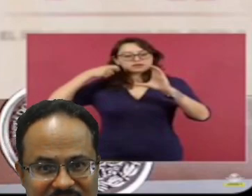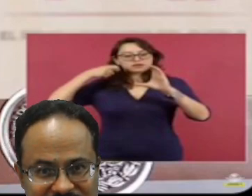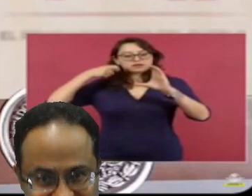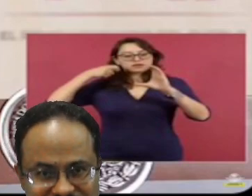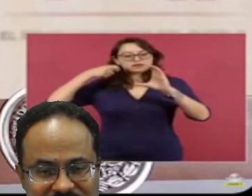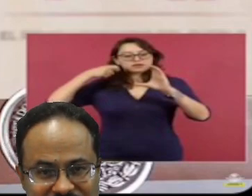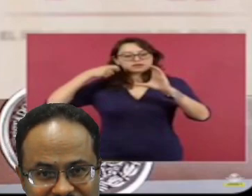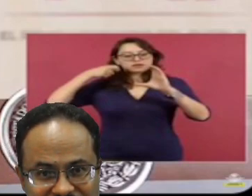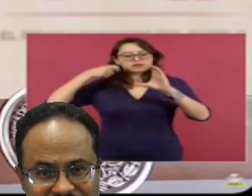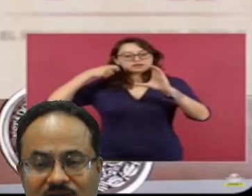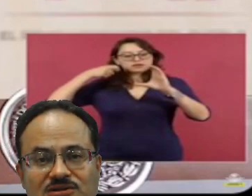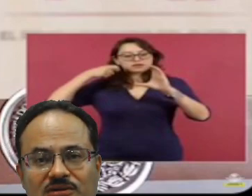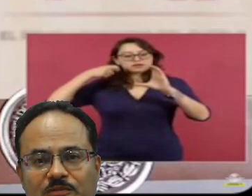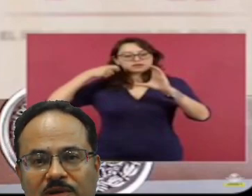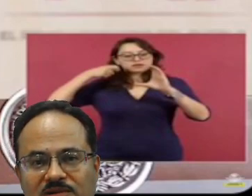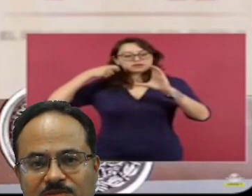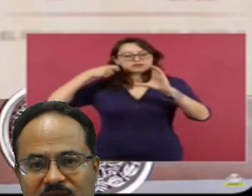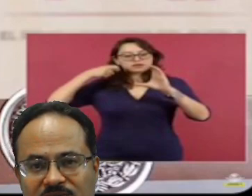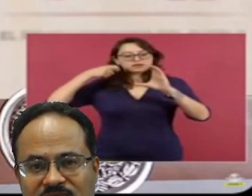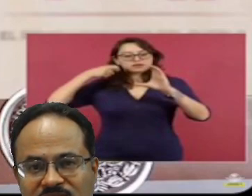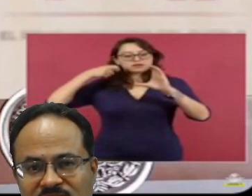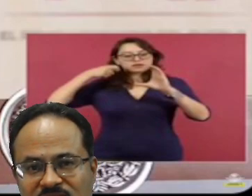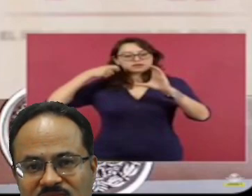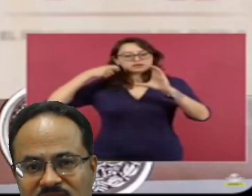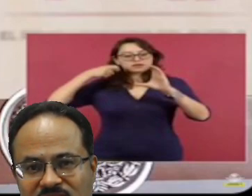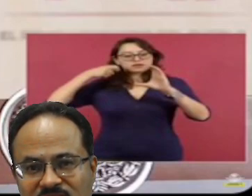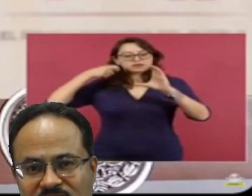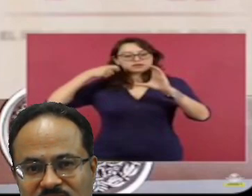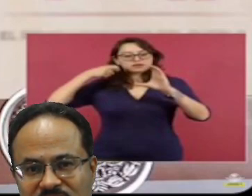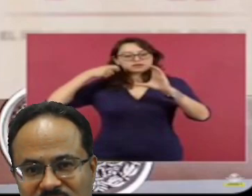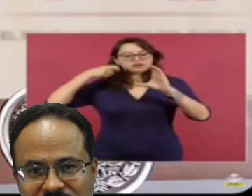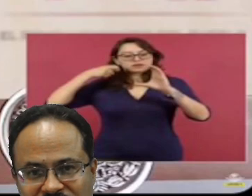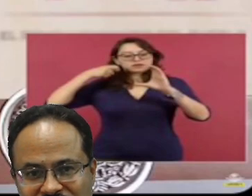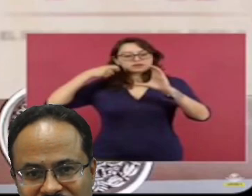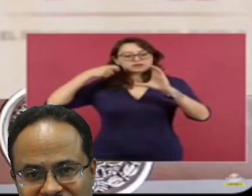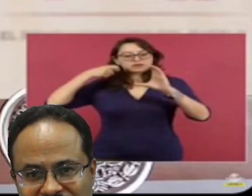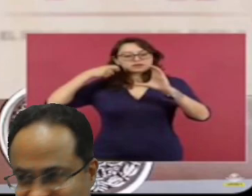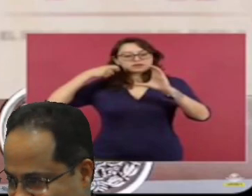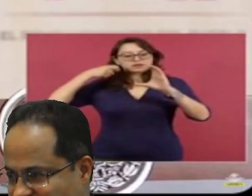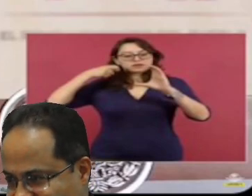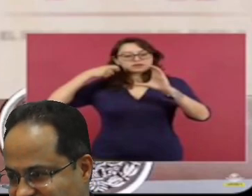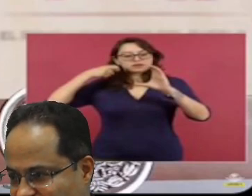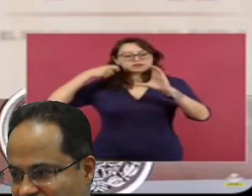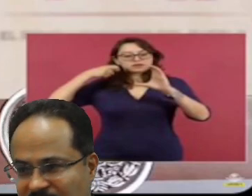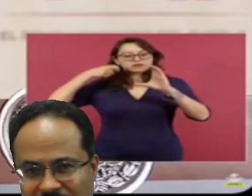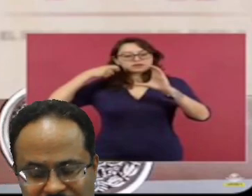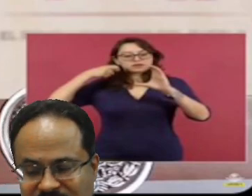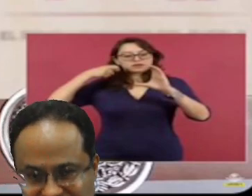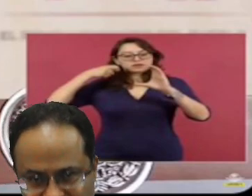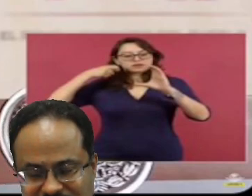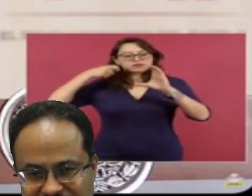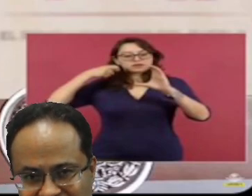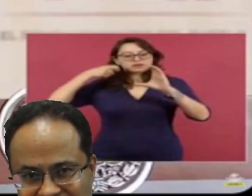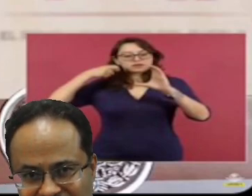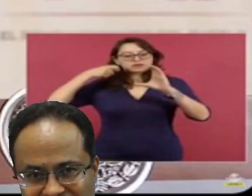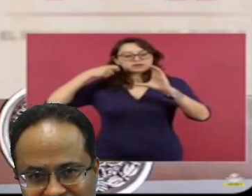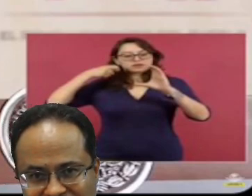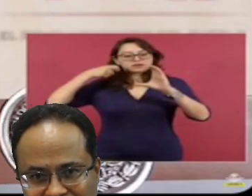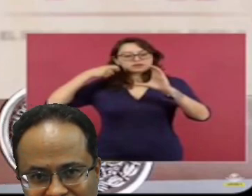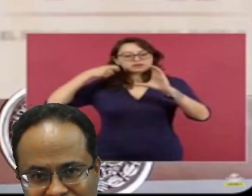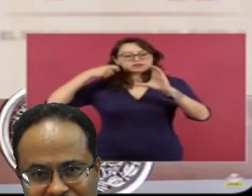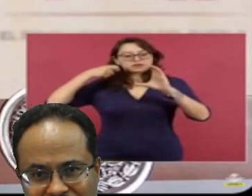muestra de que no todo el pueblo es bueno es una triste Puebla este